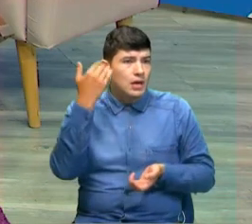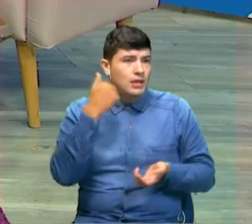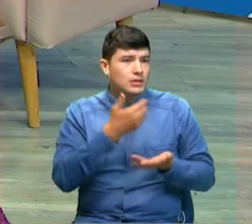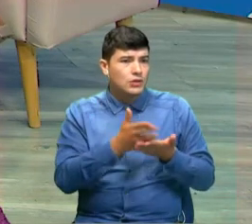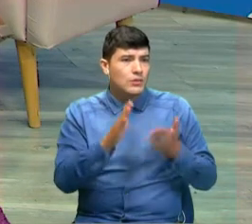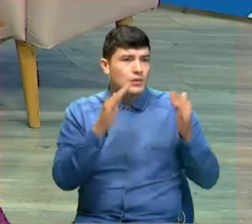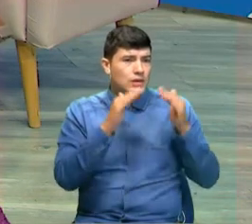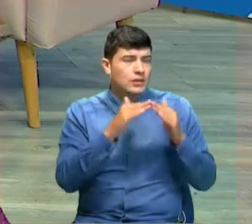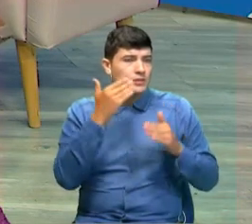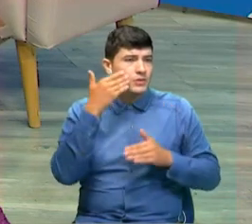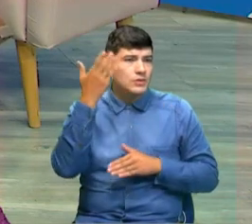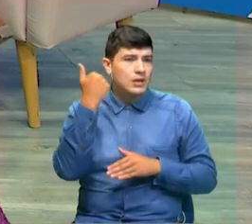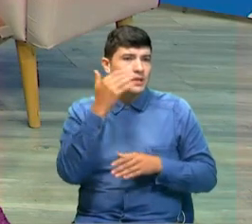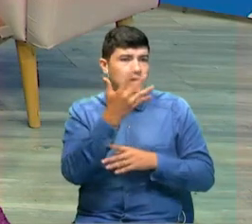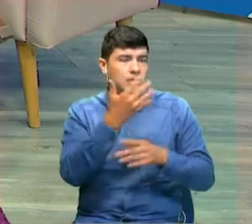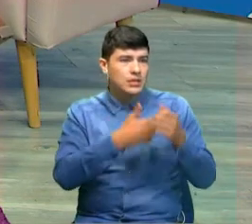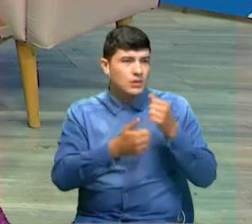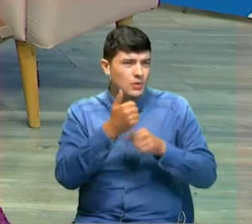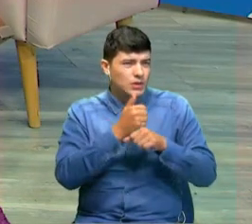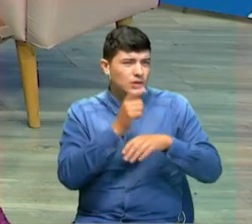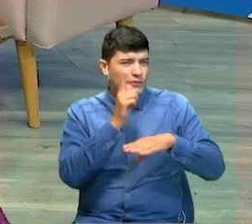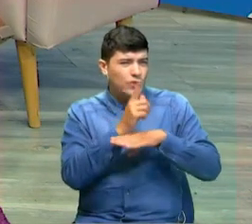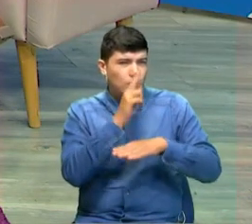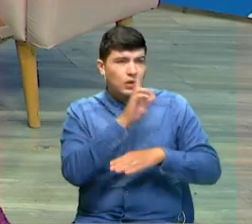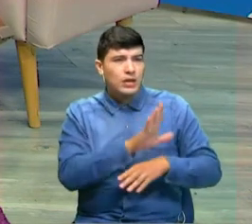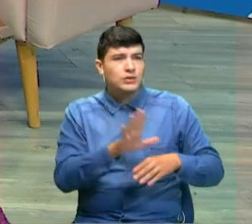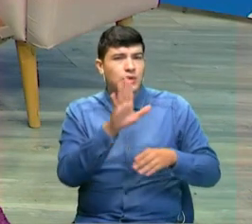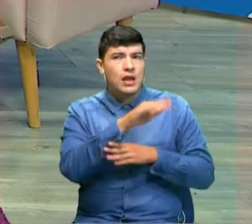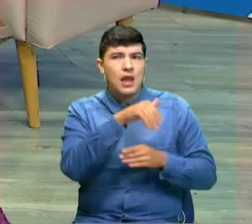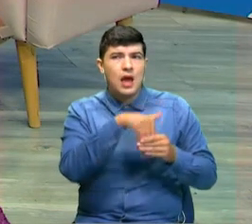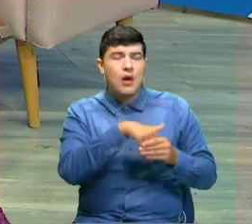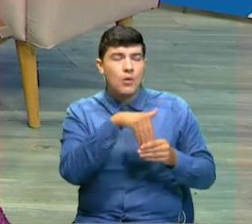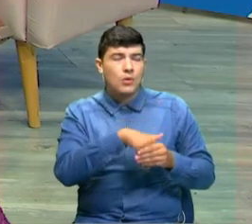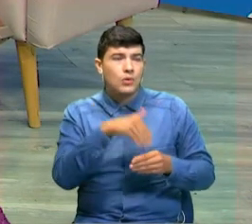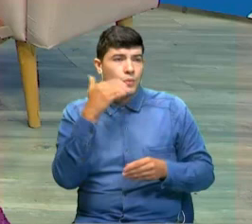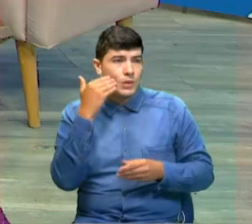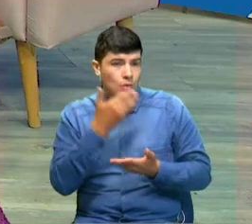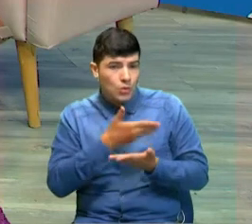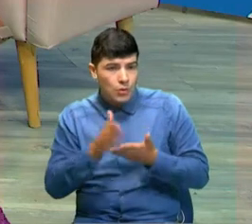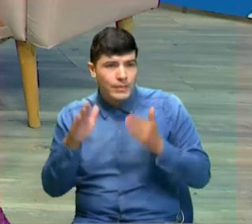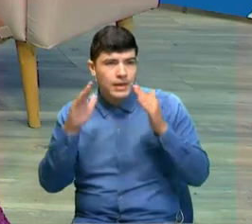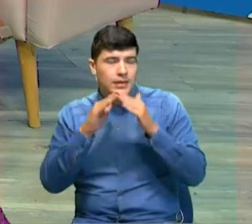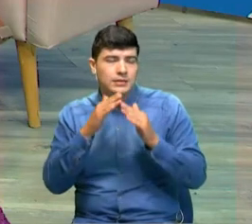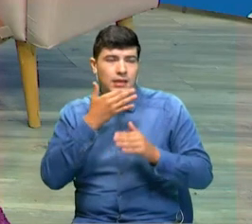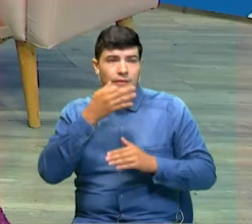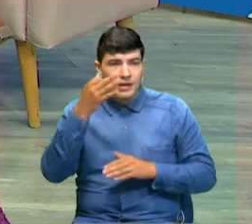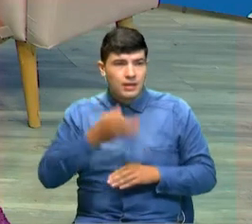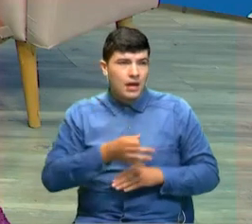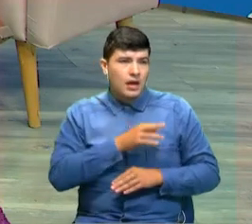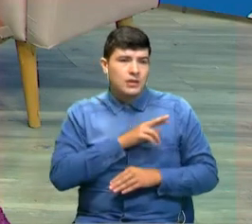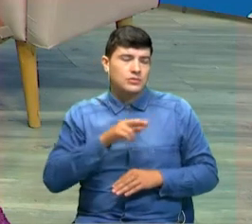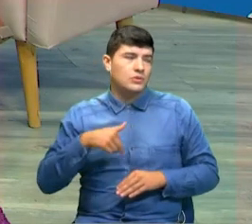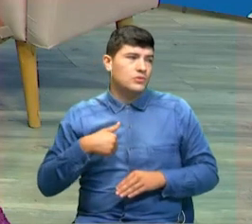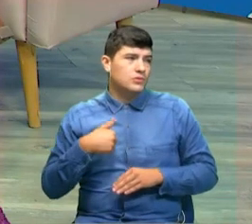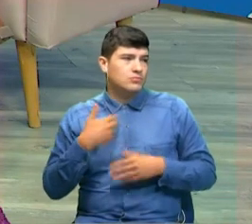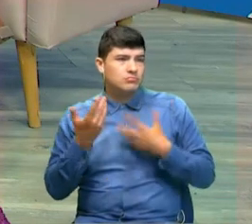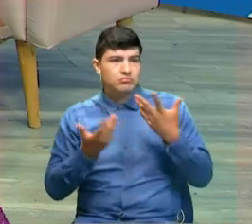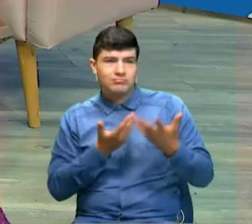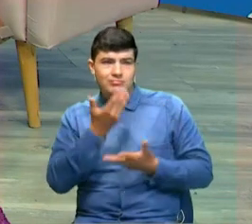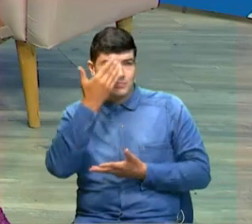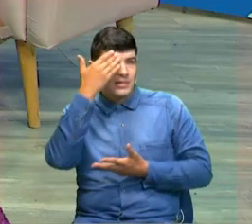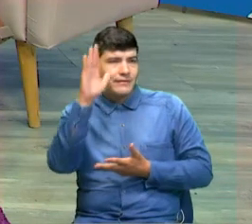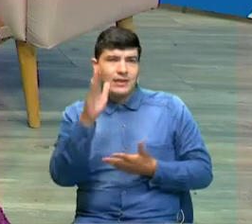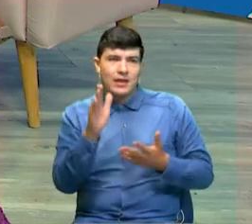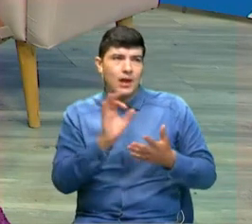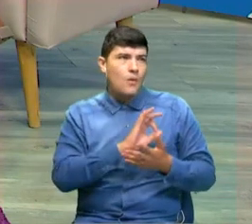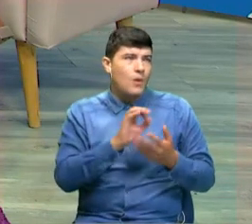hace 5 años por el Fondo Nacional del Ahorro. Cuando nosotros adquirimos la vivienda, pues la verdad no teníamos bien